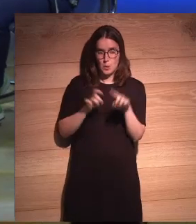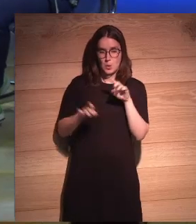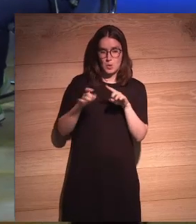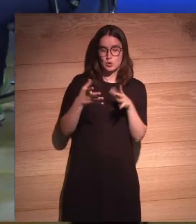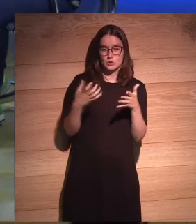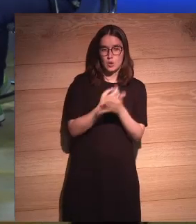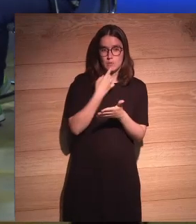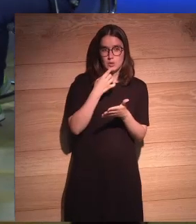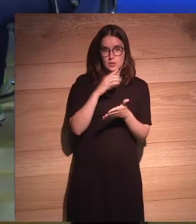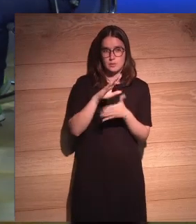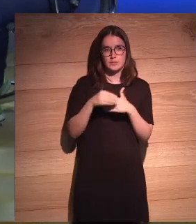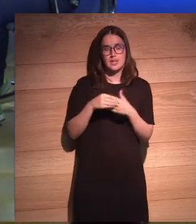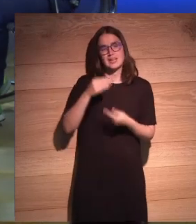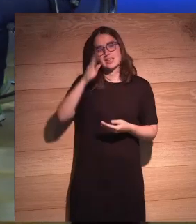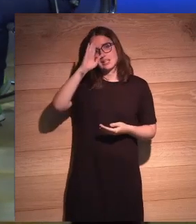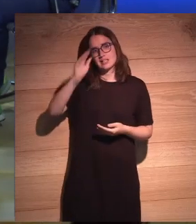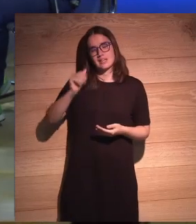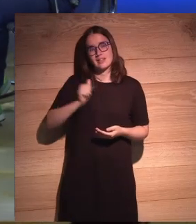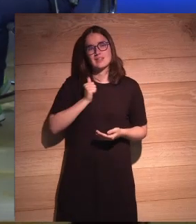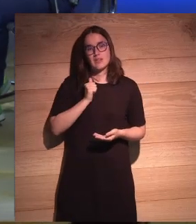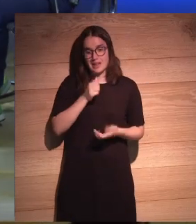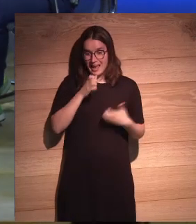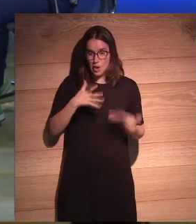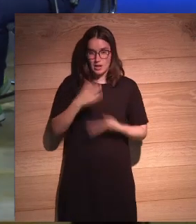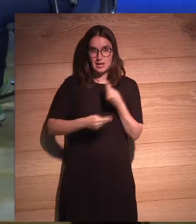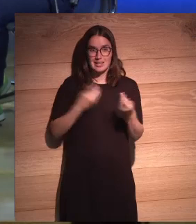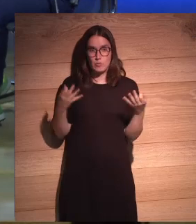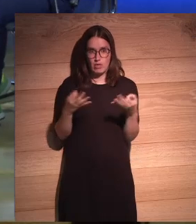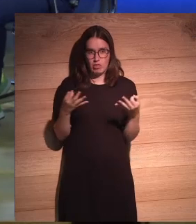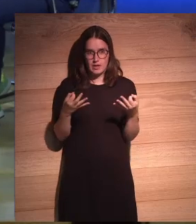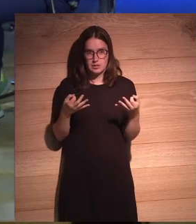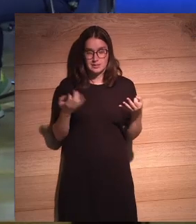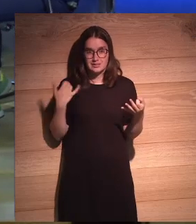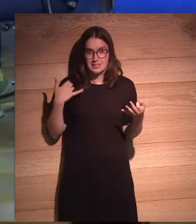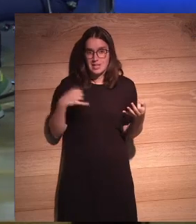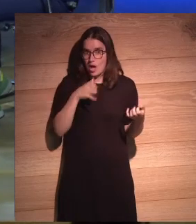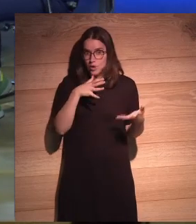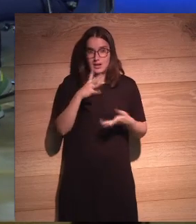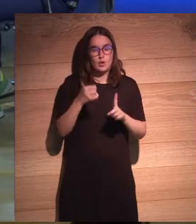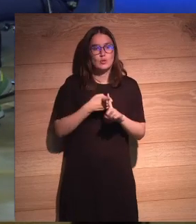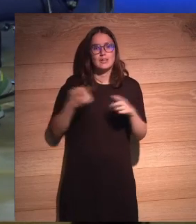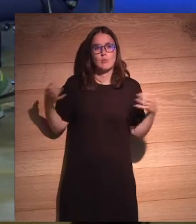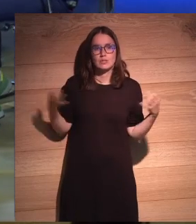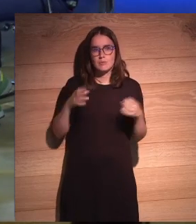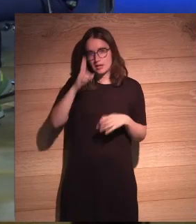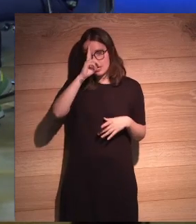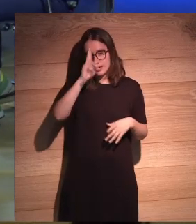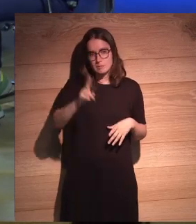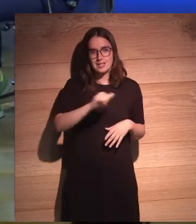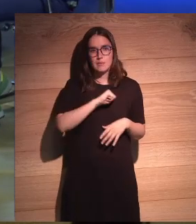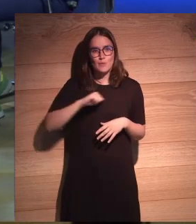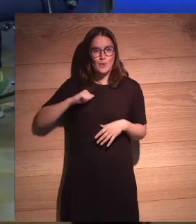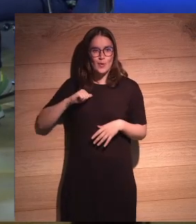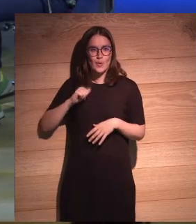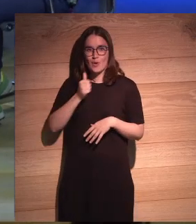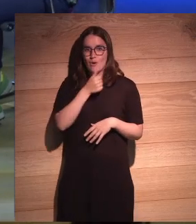todo lo que hemos dicho, ¿qué puede hacer la inteligencia artificial hoy en día? Ya, o sea, ¿qué podemos encontrar? ¿Qué usos podemos encontrar que respeten la